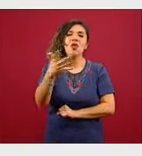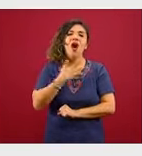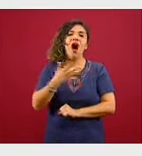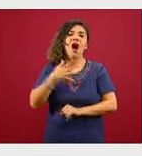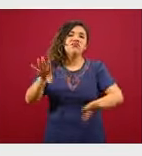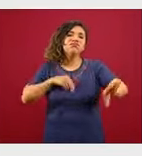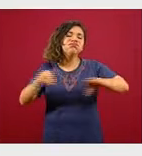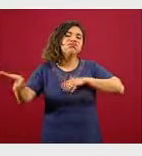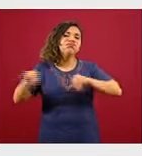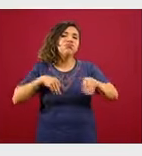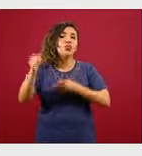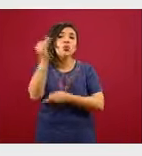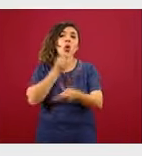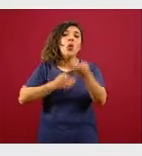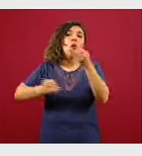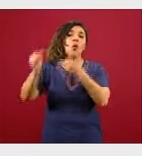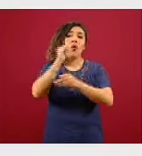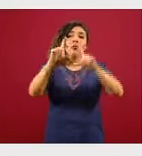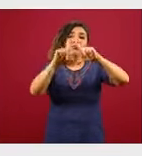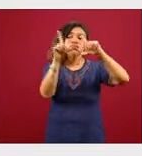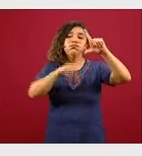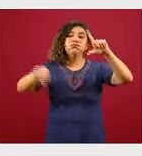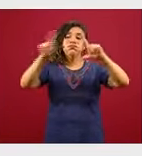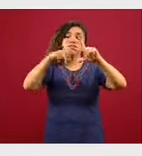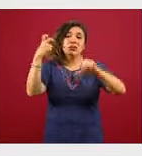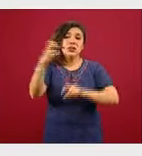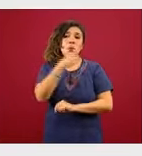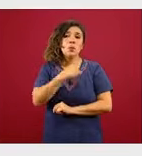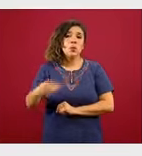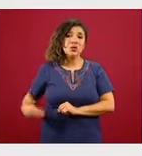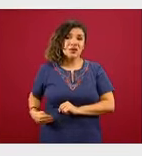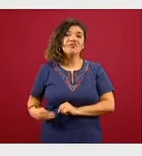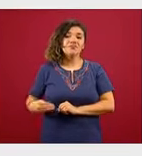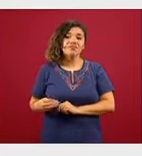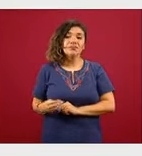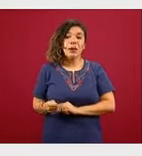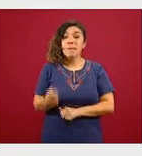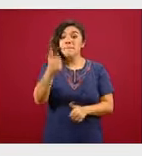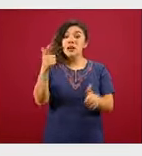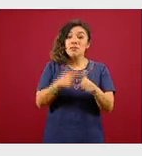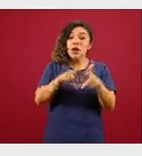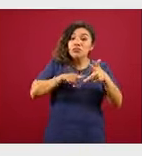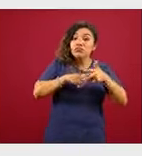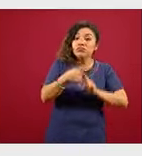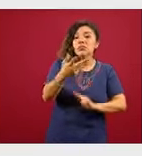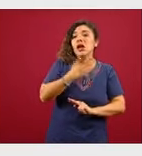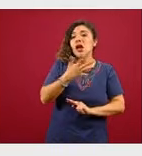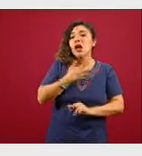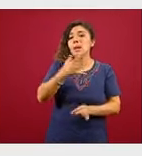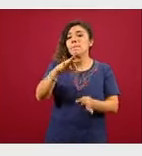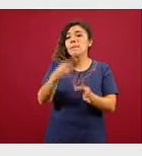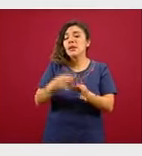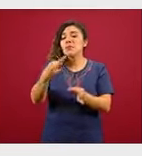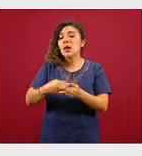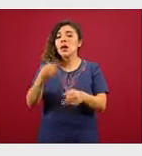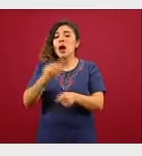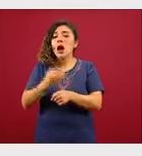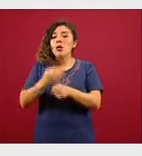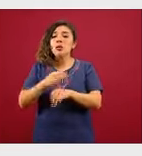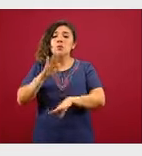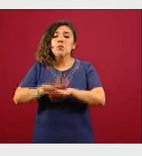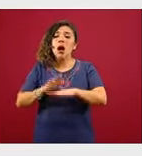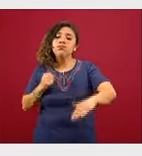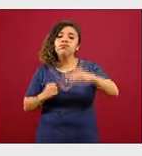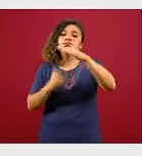Guanajuato, todos sus municipios ya tienen algún grado de transmisión y los primeros en iniciar son los que precisamente están llegando a la